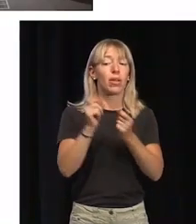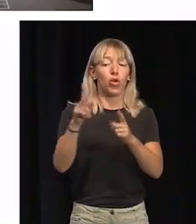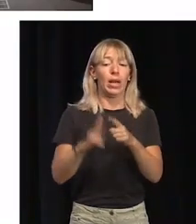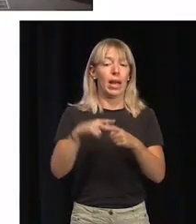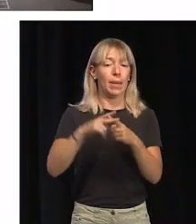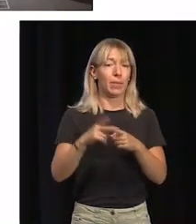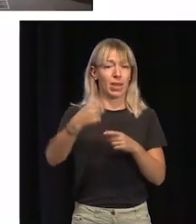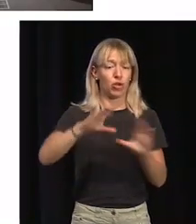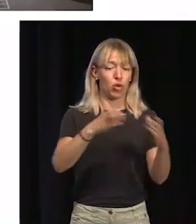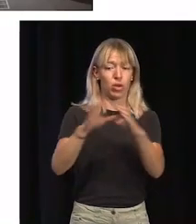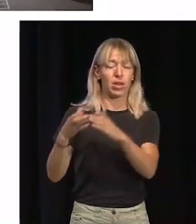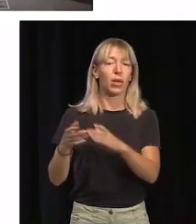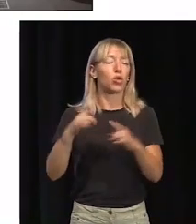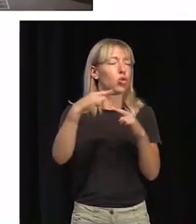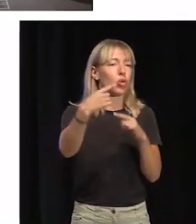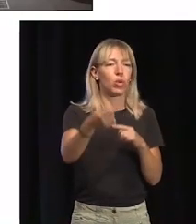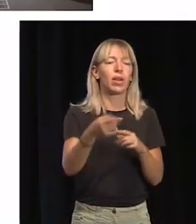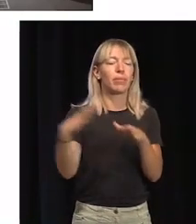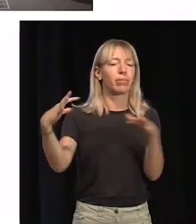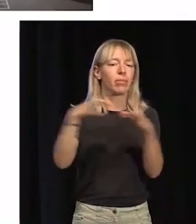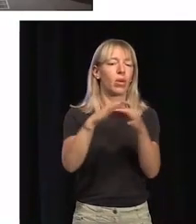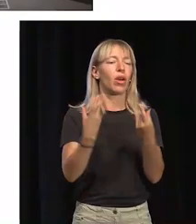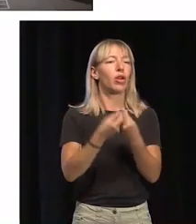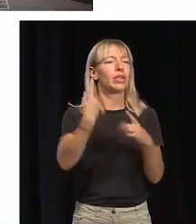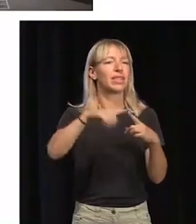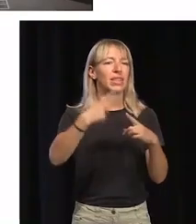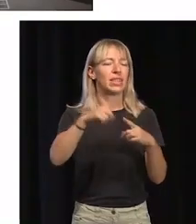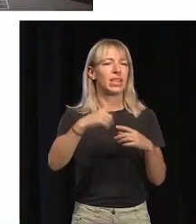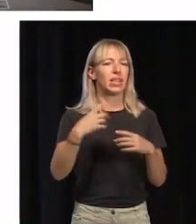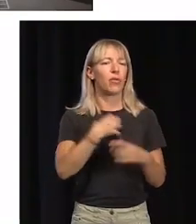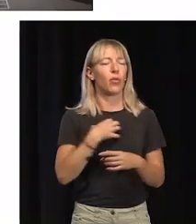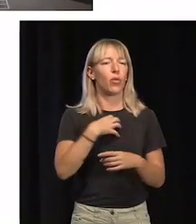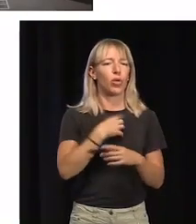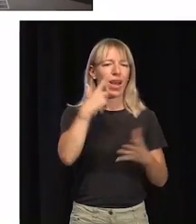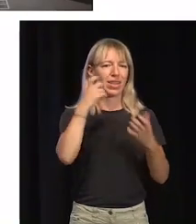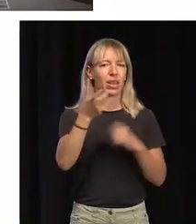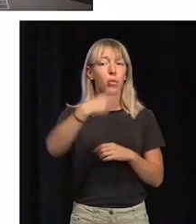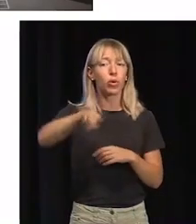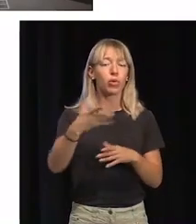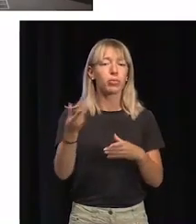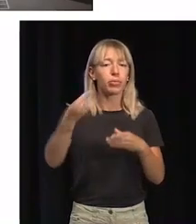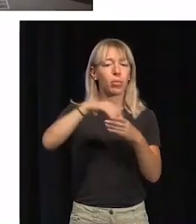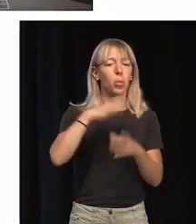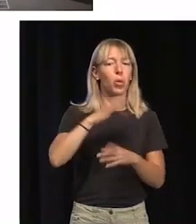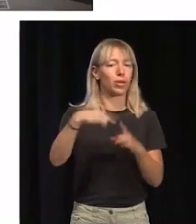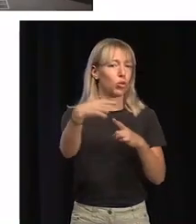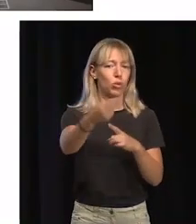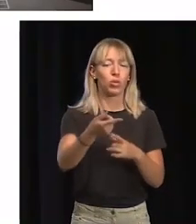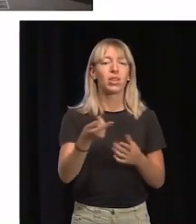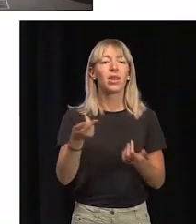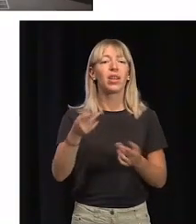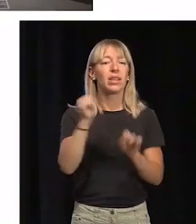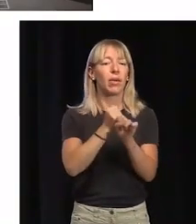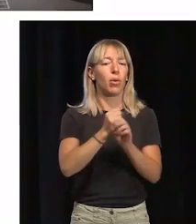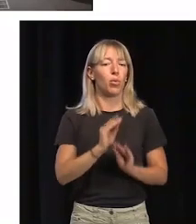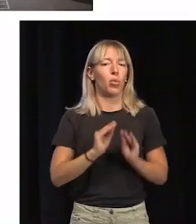herramientas diarias vinculadas con las distintas disciplinas artísticas para que las podáis incorporar en vuestro día a día, en vuestro